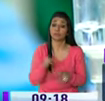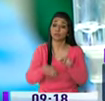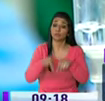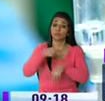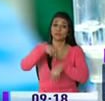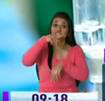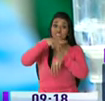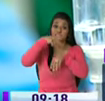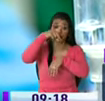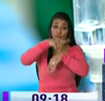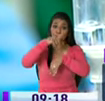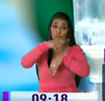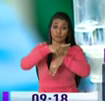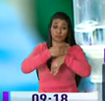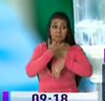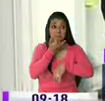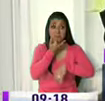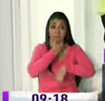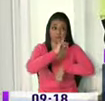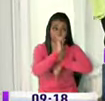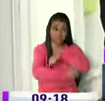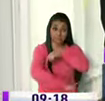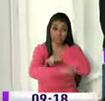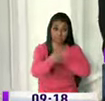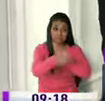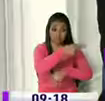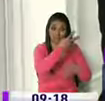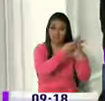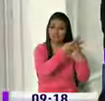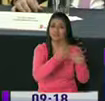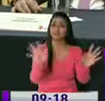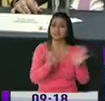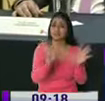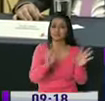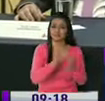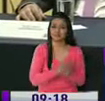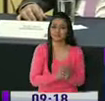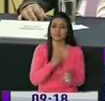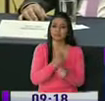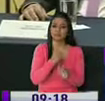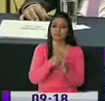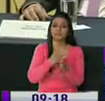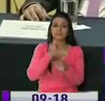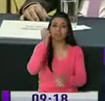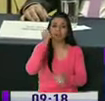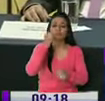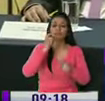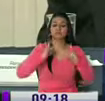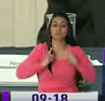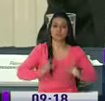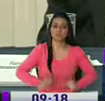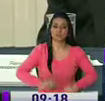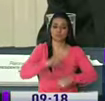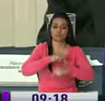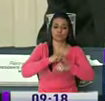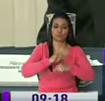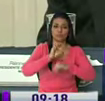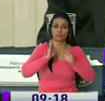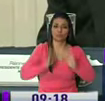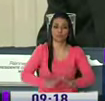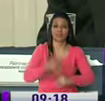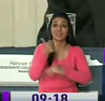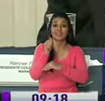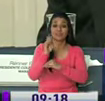profesional. Sería uno de los cambios positivos, según advierte la Federación Médica Ecuatoriana, que agrupa más de 10